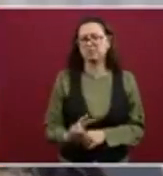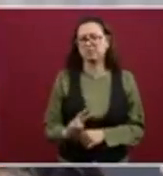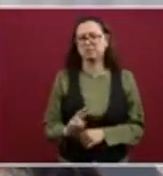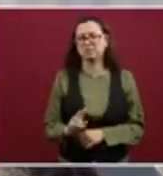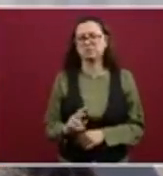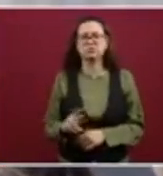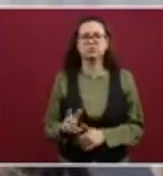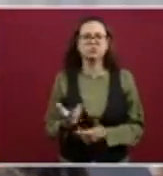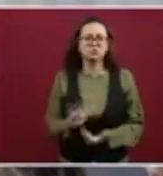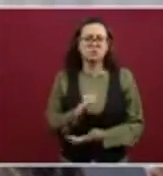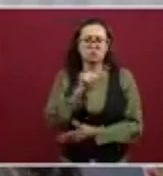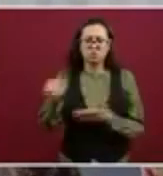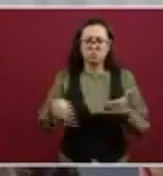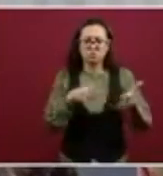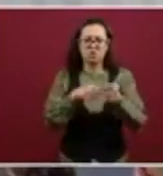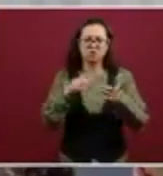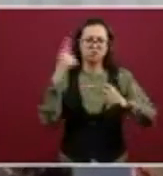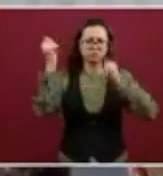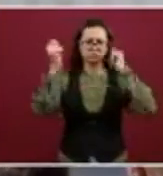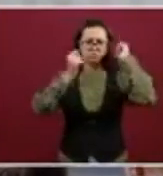es un centro turístico